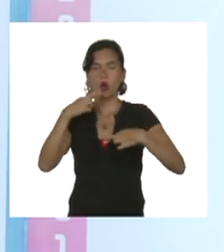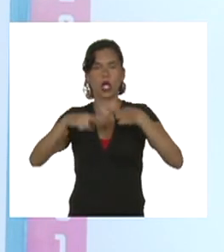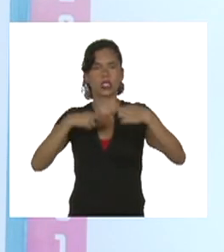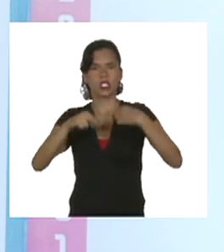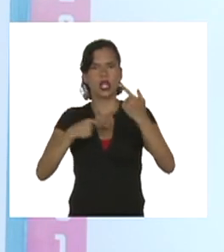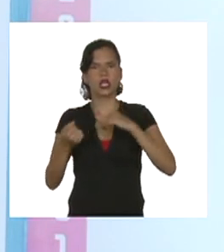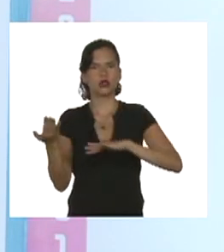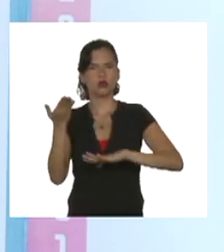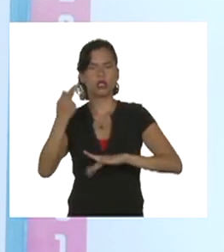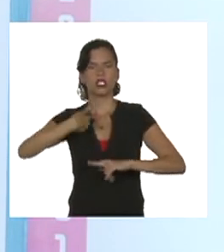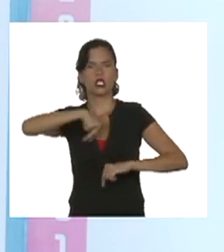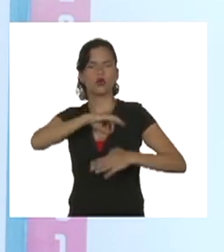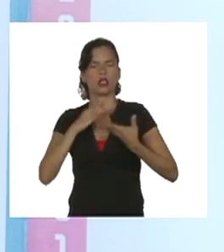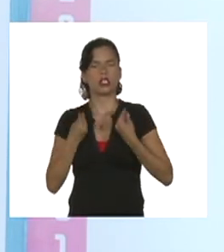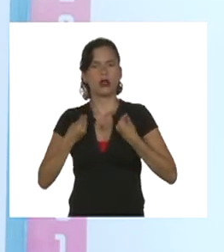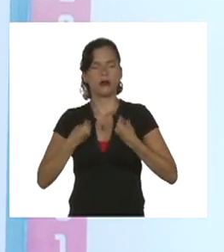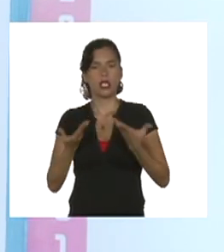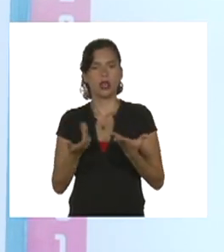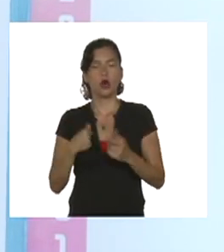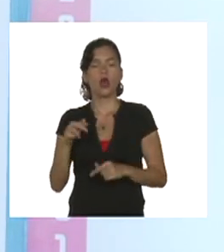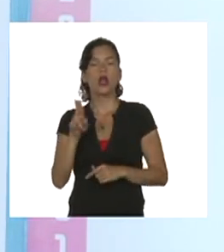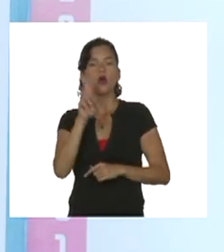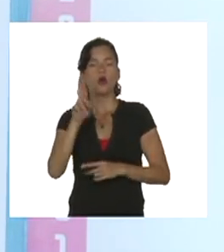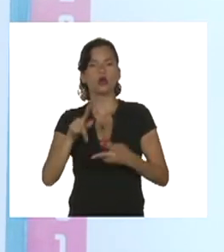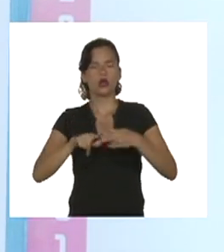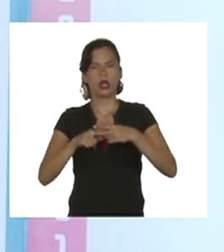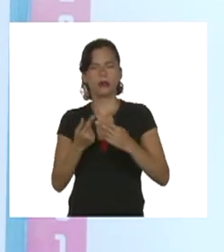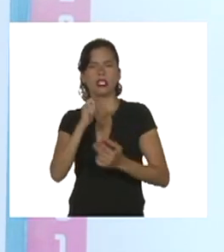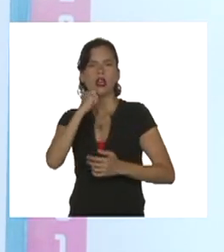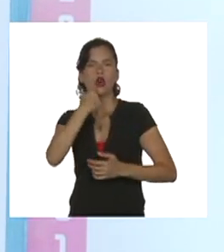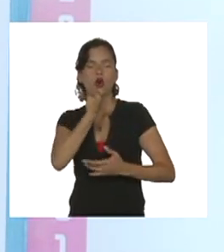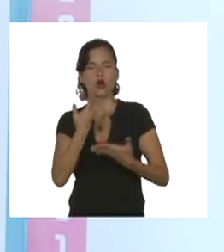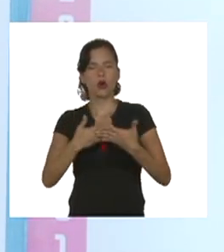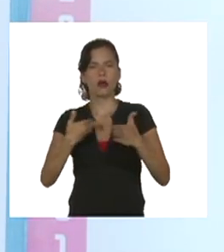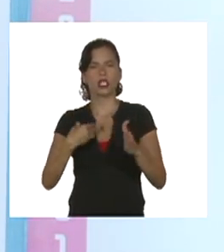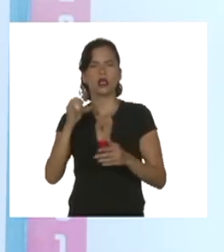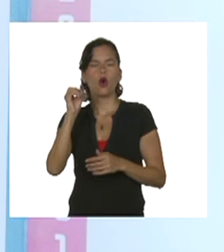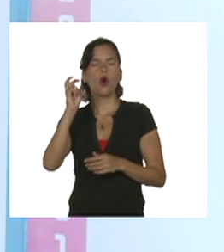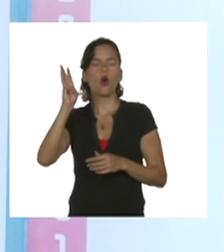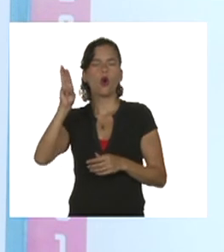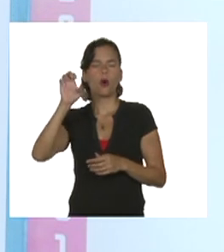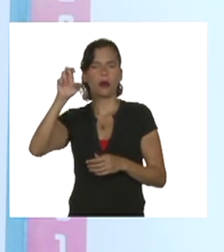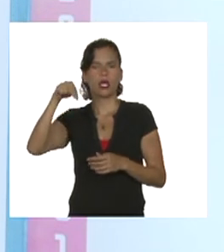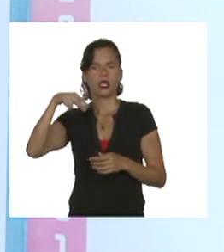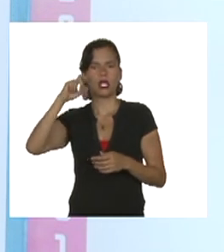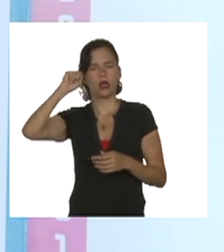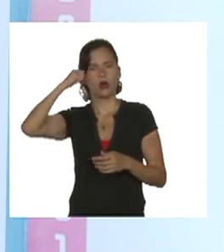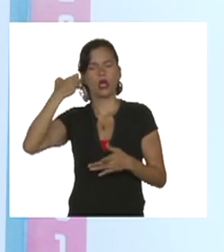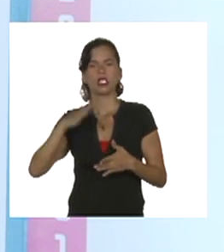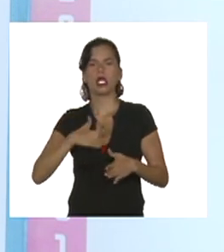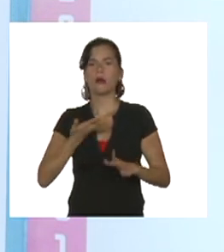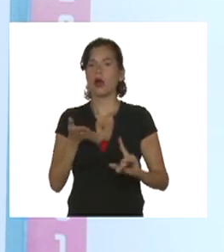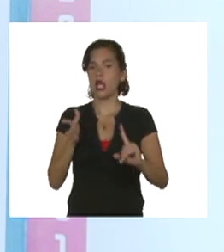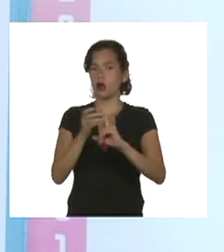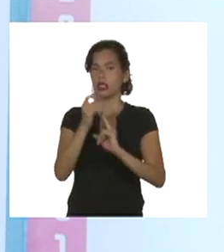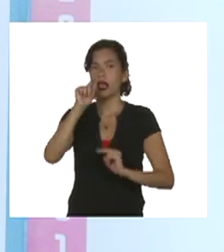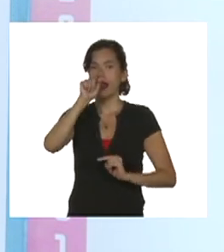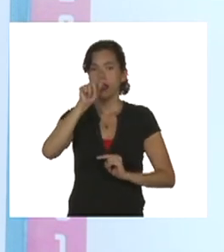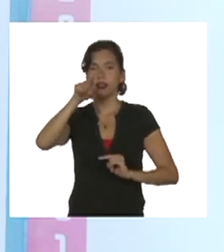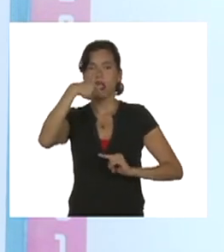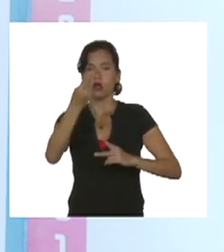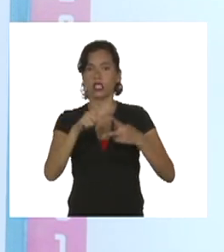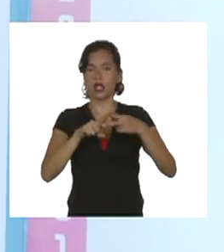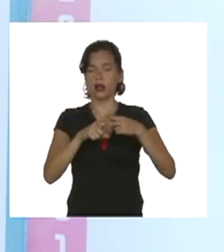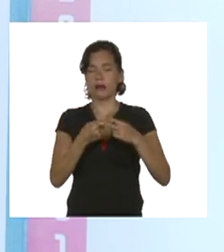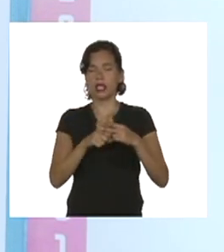su importancia en nuestras vidas mediante el uso de la herramienta de código abierto OpenShot. Recuerda que puedes encontrar estas otras herramientas